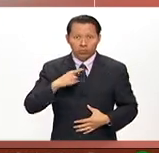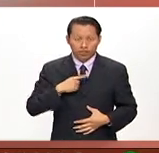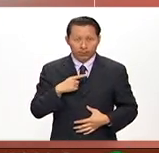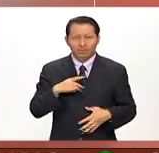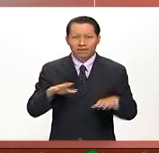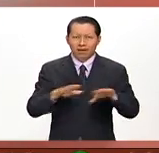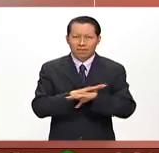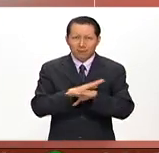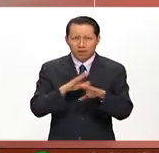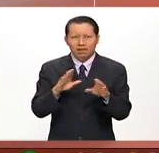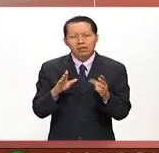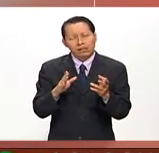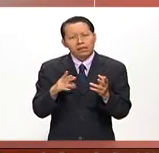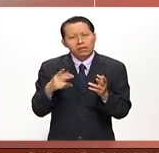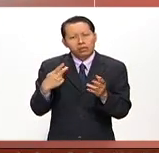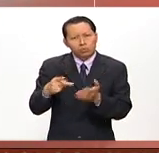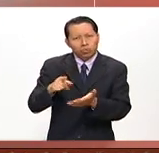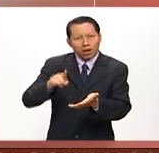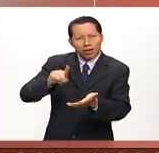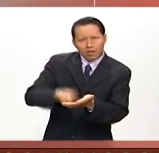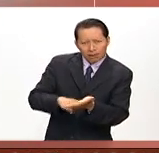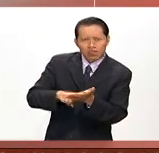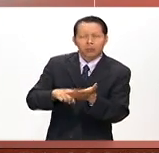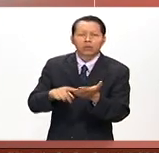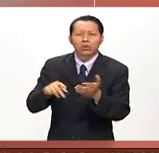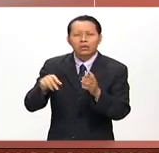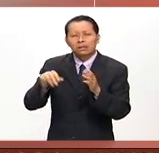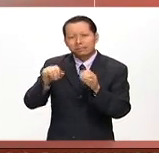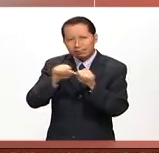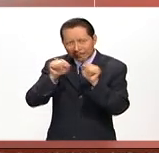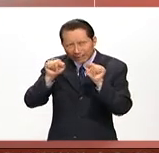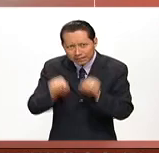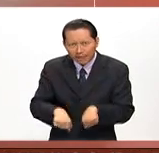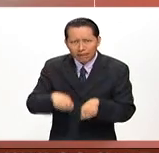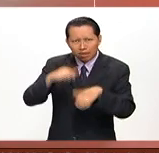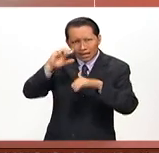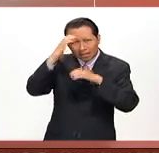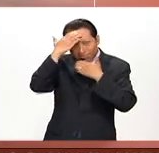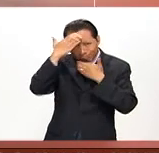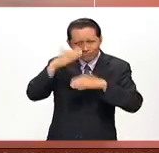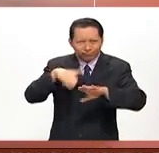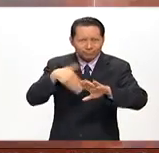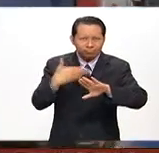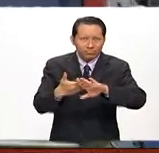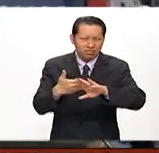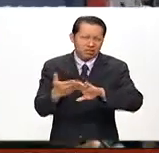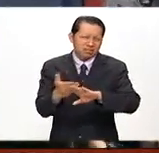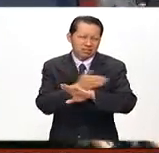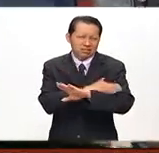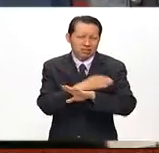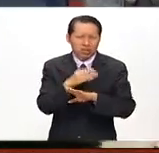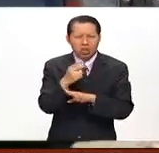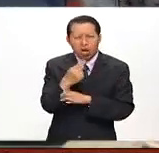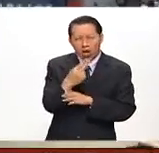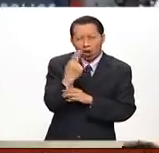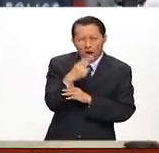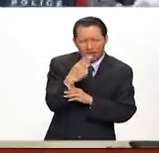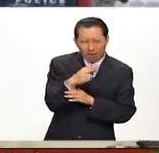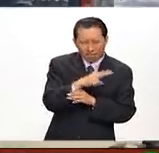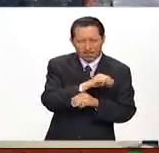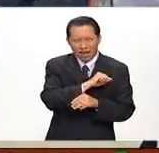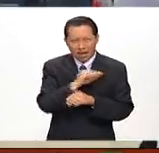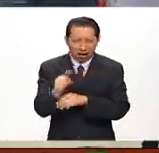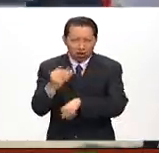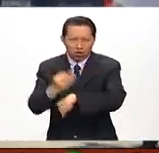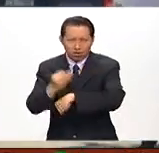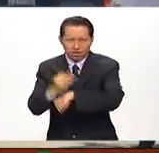esquema de su sistema antiterrorista extraordinario desde noviembre hasta la fecha, sino que además tiene que